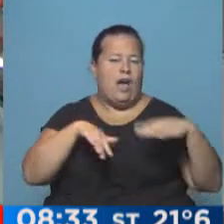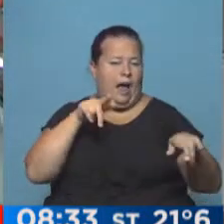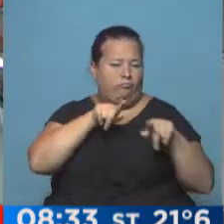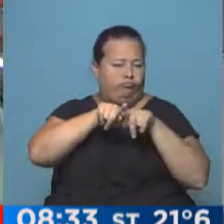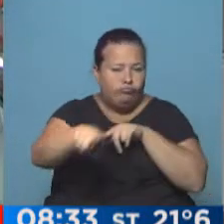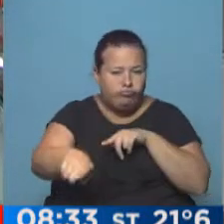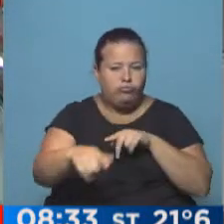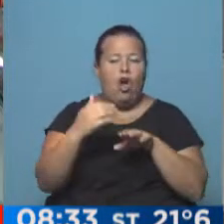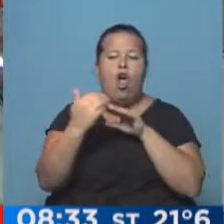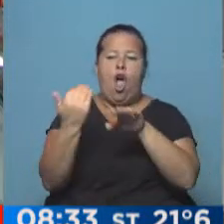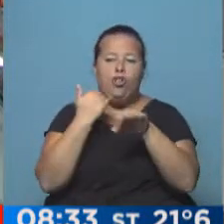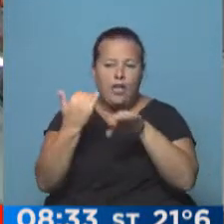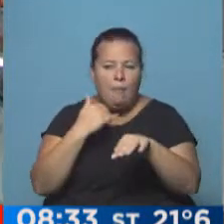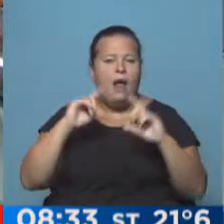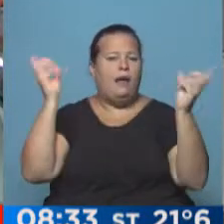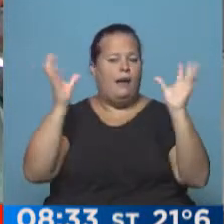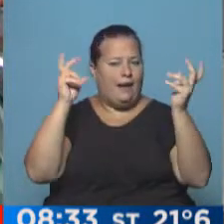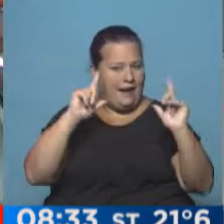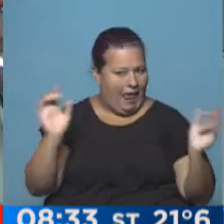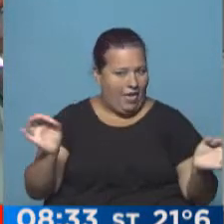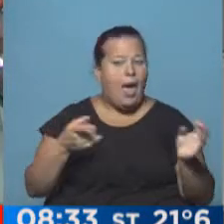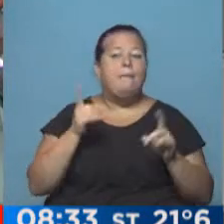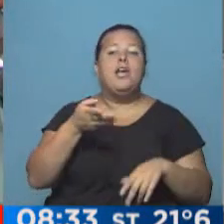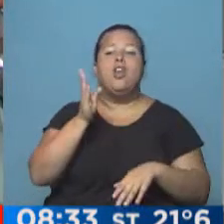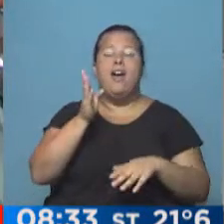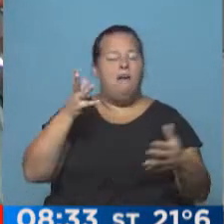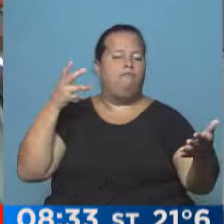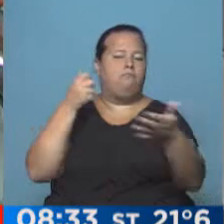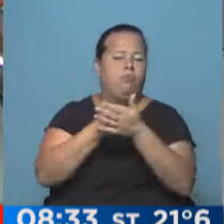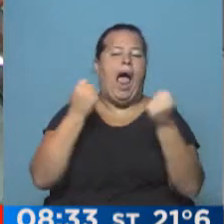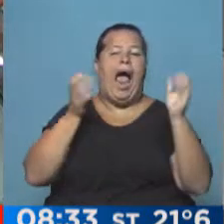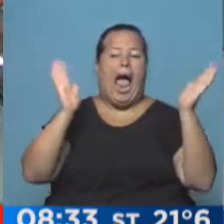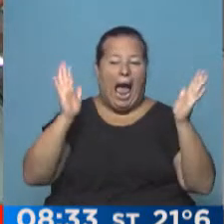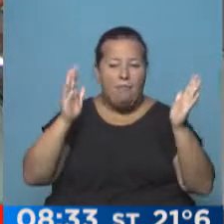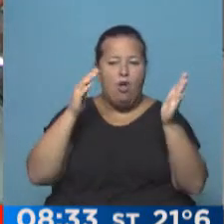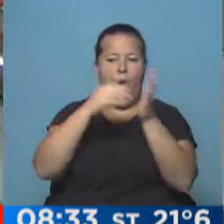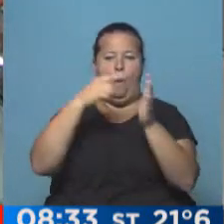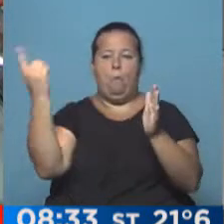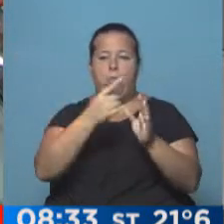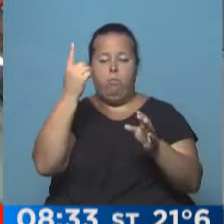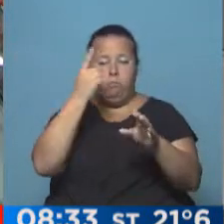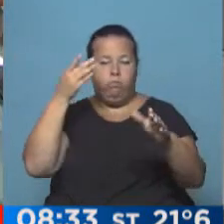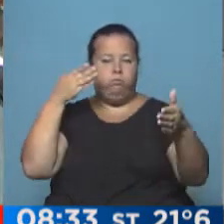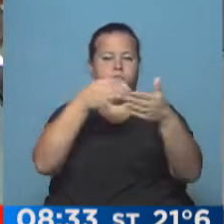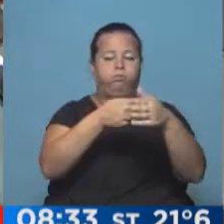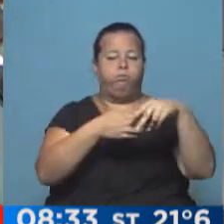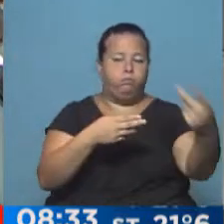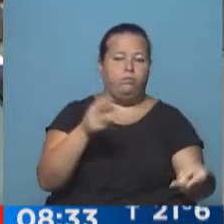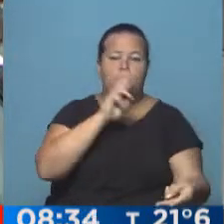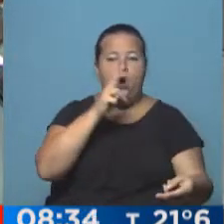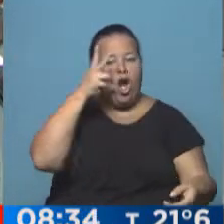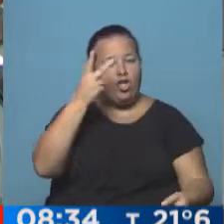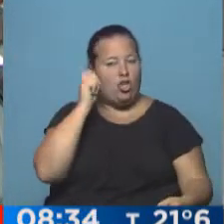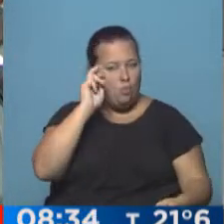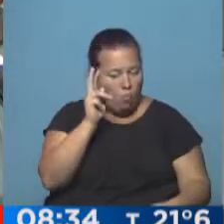rápido, a contramano, sin sirena. El tema es que en el camino choca contra un camión, da un trompo y mata a una mujer de